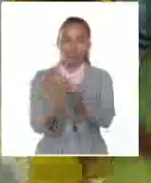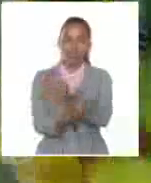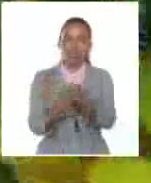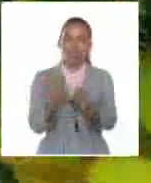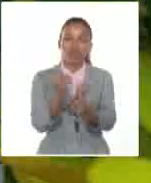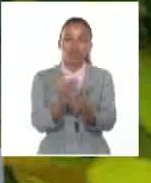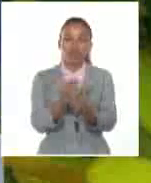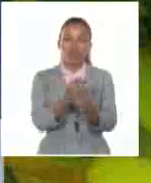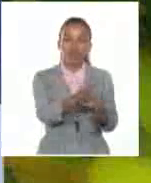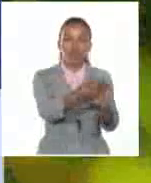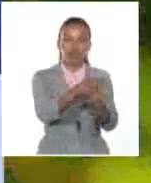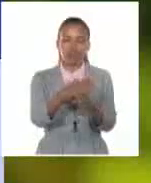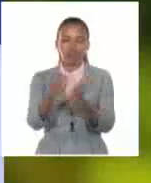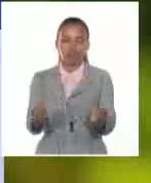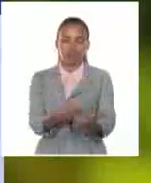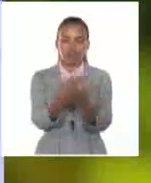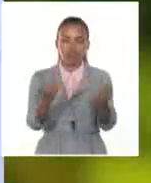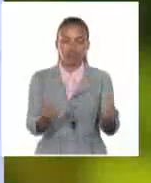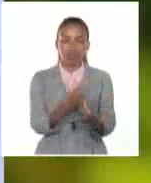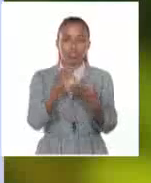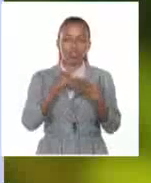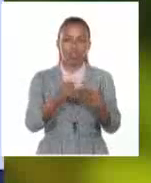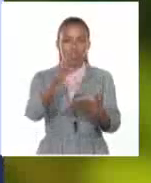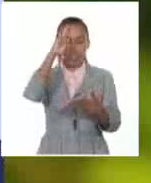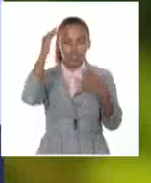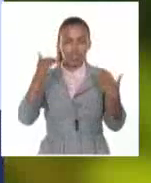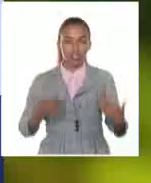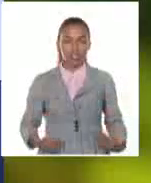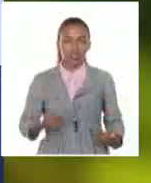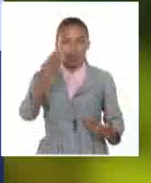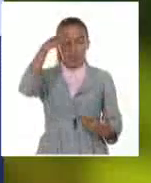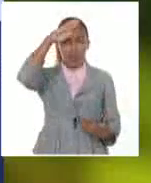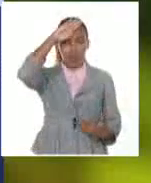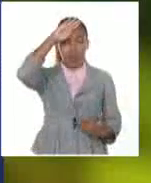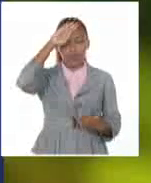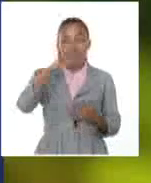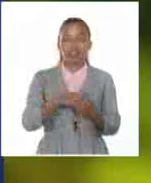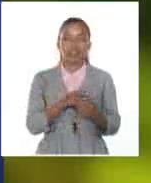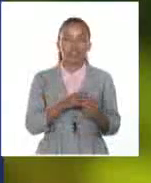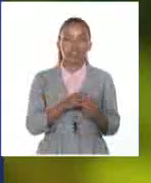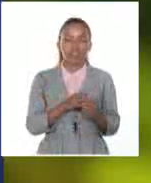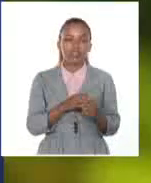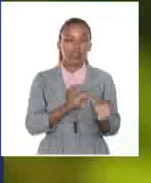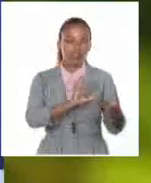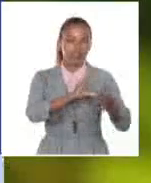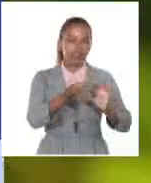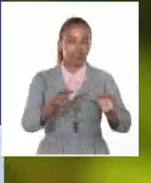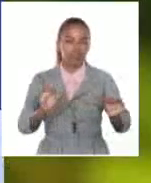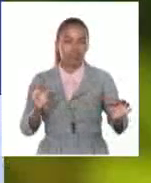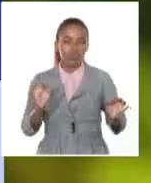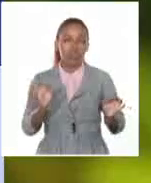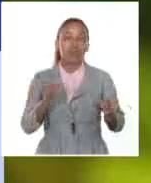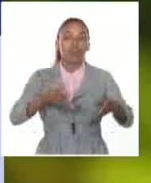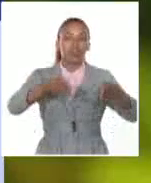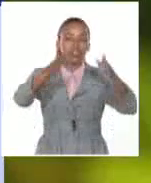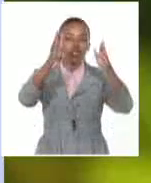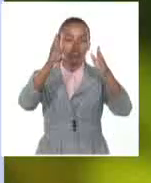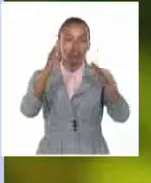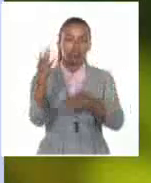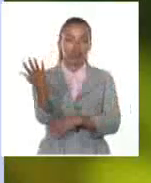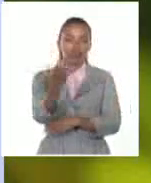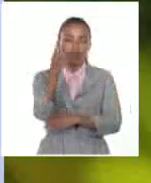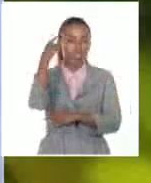biodiversidad en bienestar de la salud humana en Cuba, que es coordinado por el Instituto de Ciencias del Mar y cuya aplicación se extiende